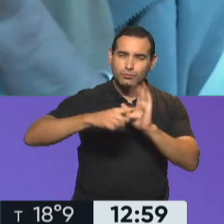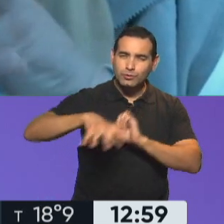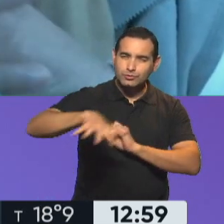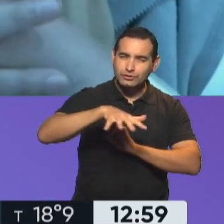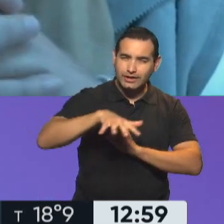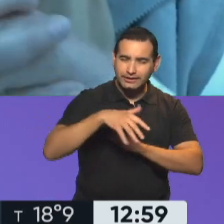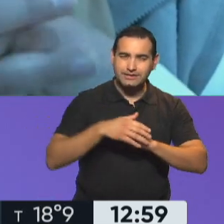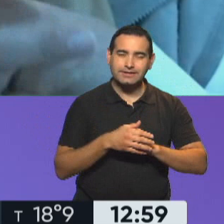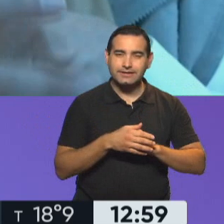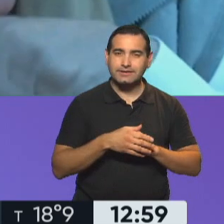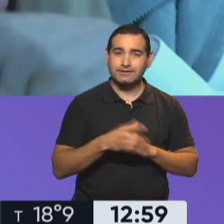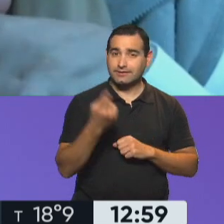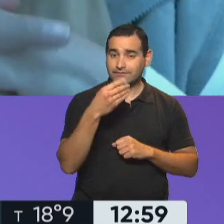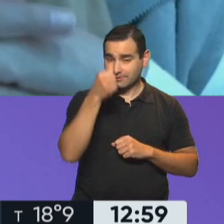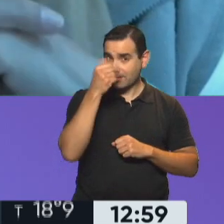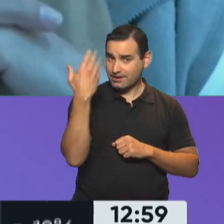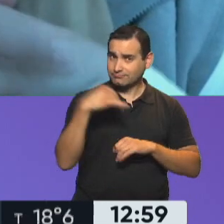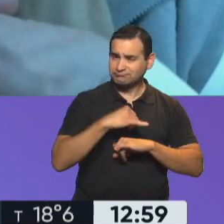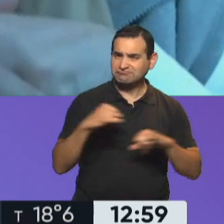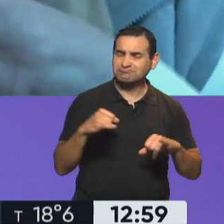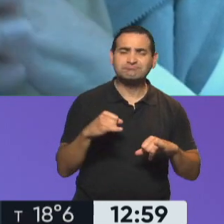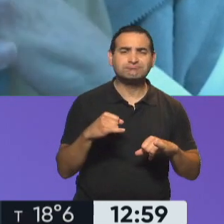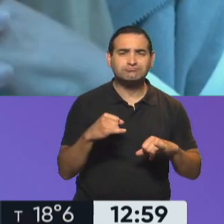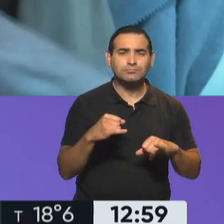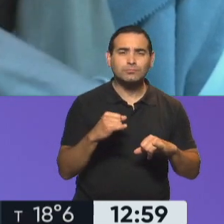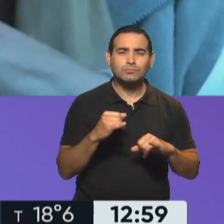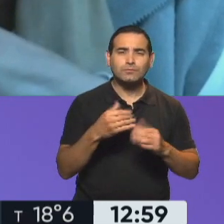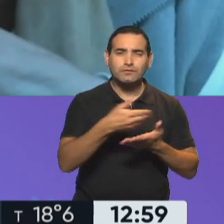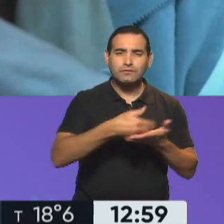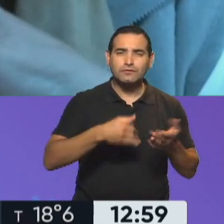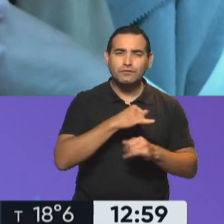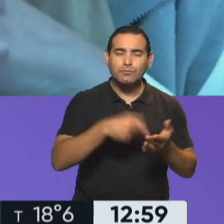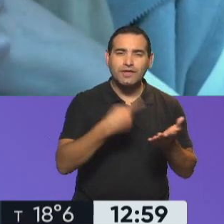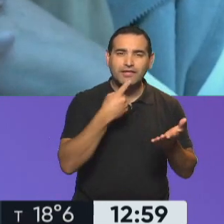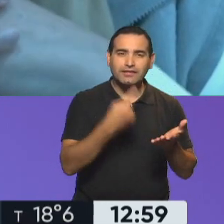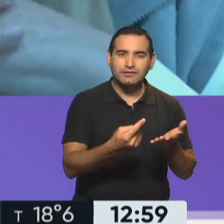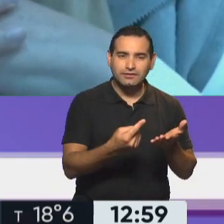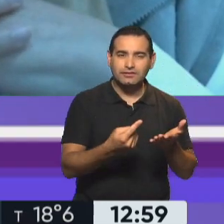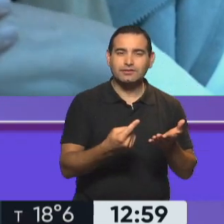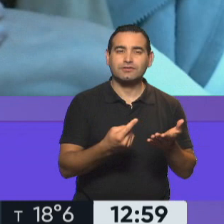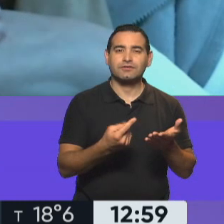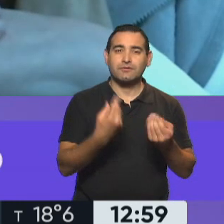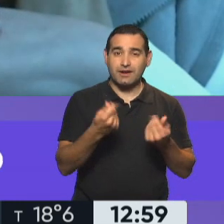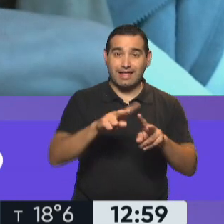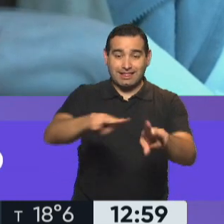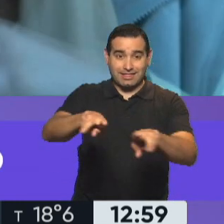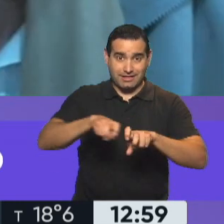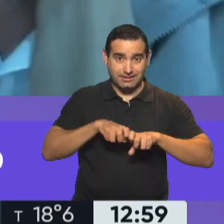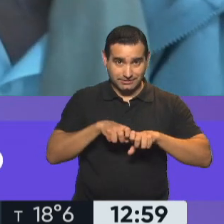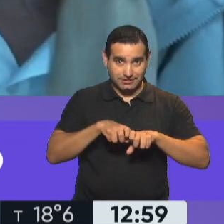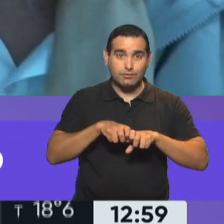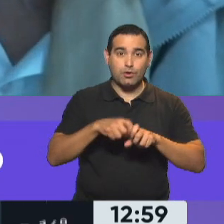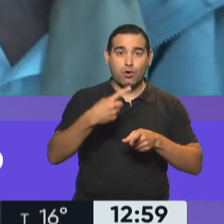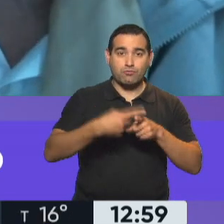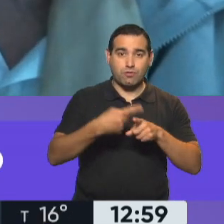citó Alfredo Zayat en el último fin de semana, Exacto. donde habla de que la renta, el margen bruto de ganancia que tienen por